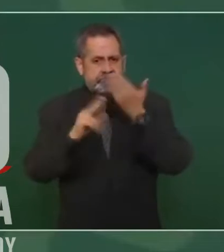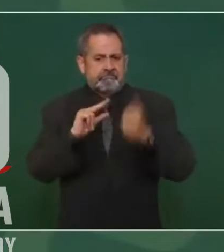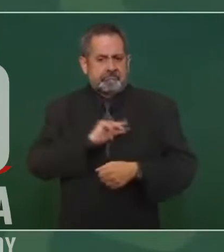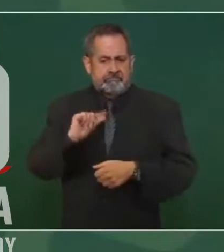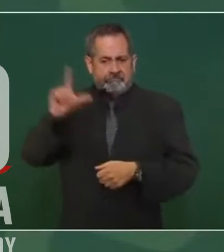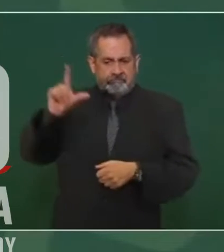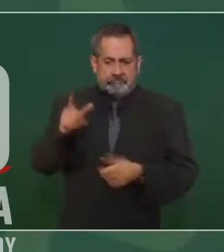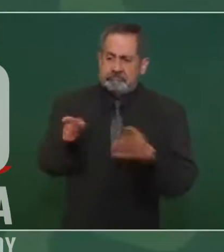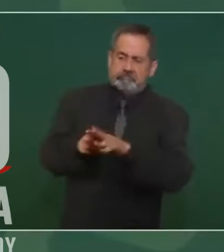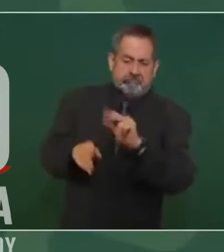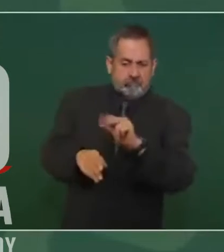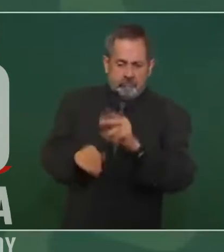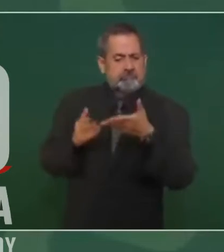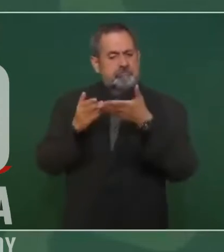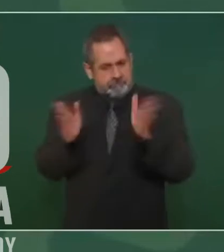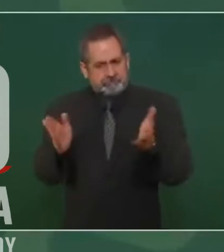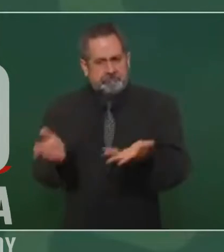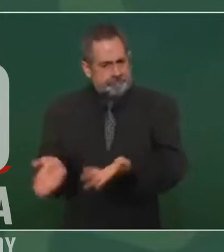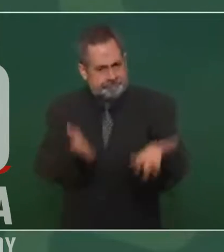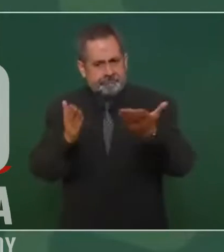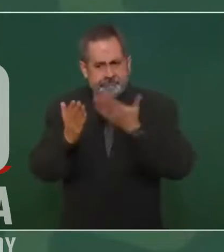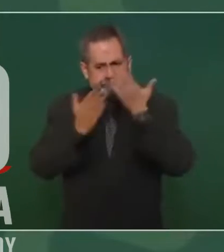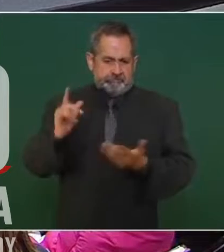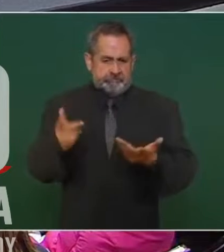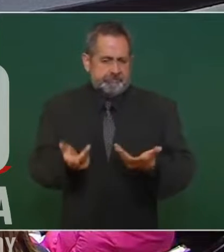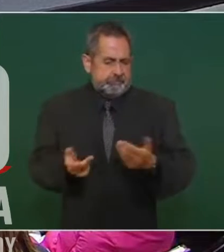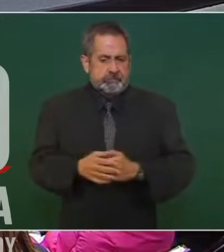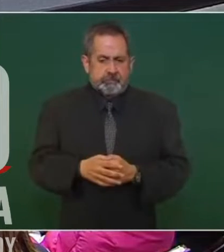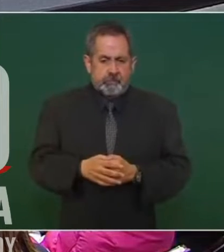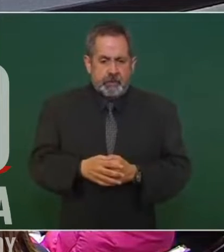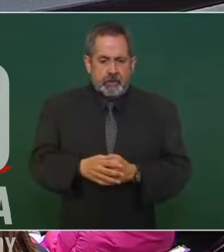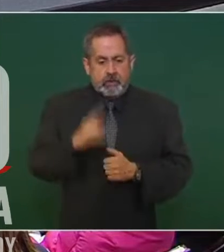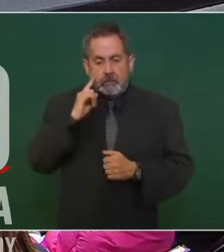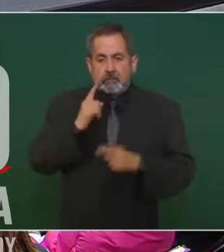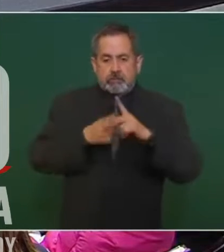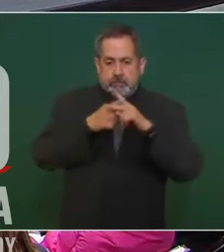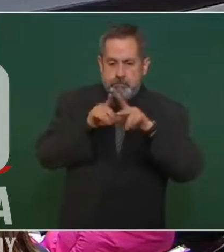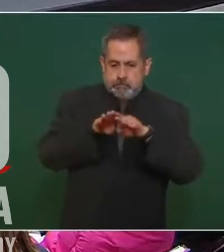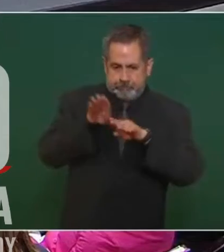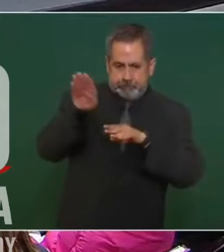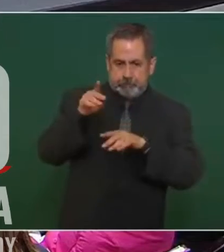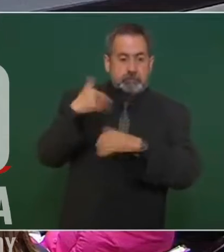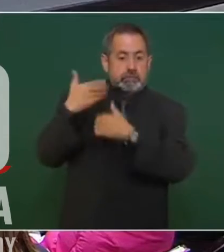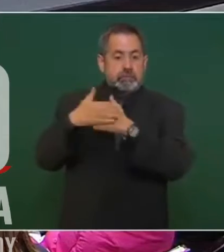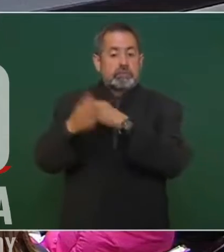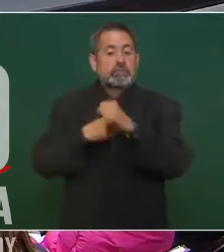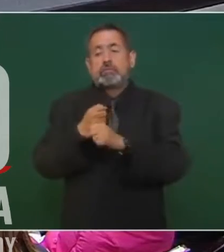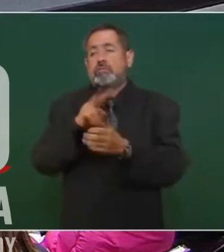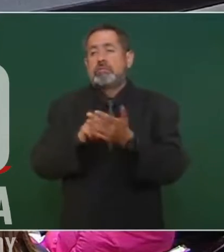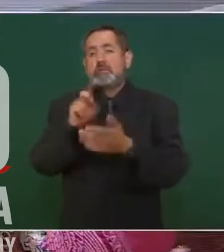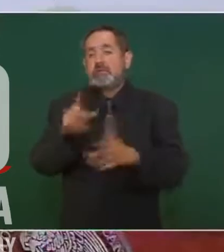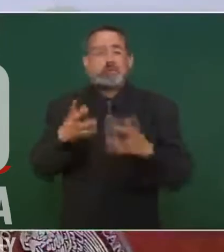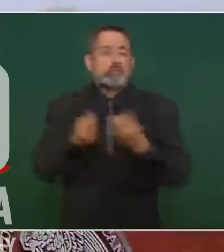candidatos a ser especialistas. Y como pueden ustedes ver en la proyección hacia el año 2030, se estaría cerca